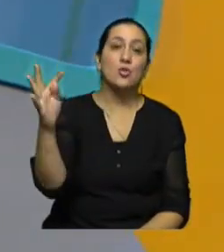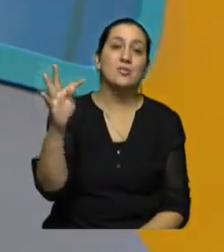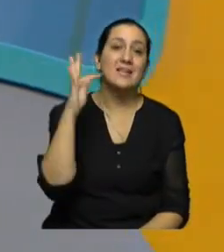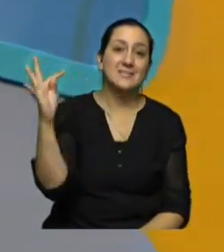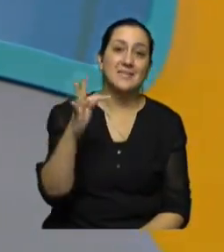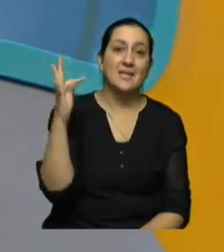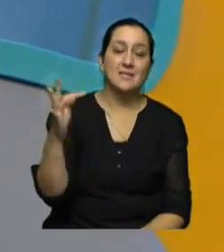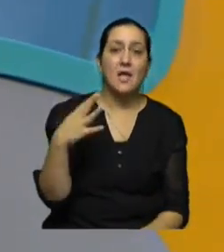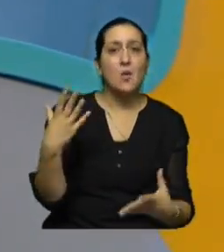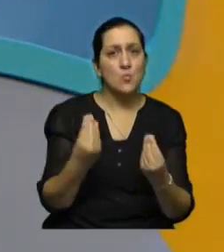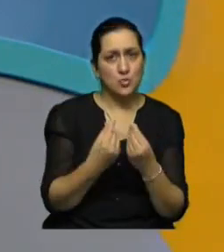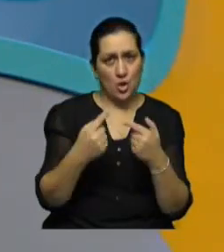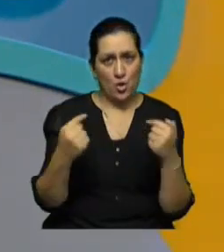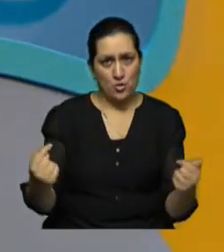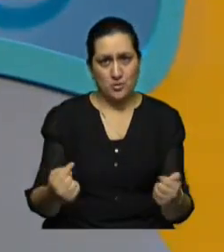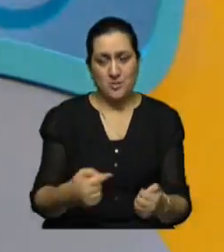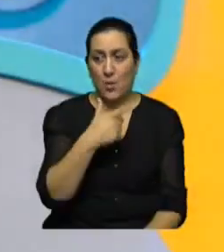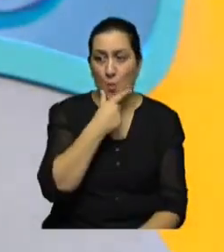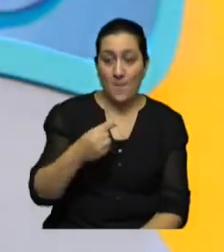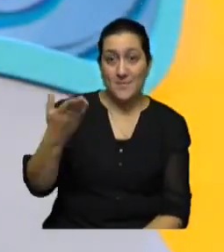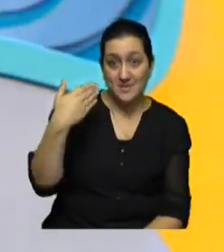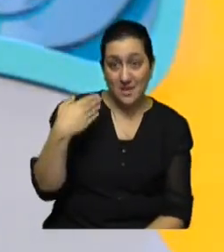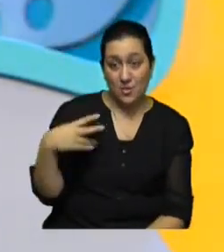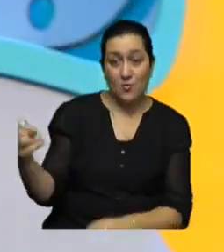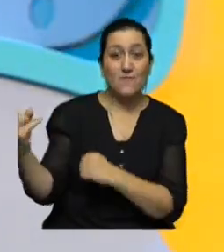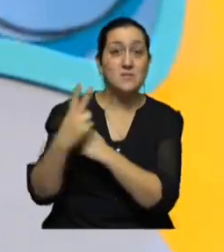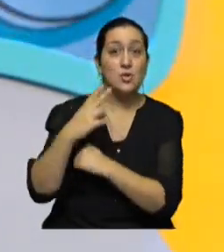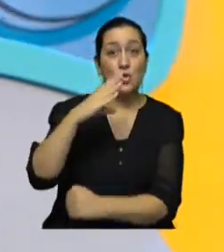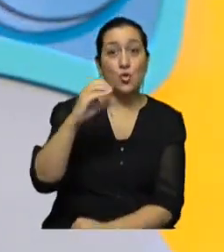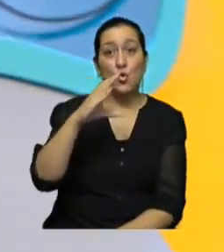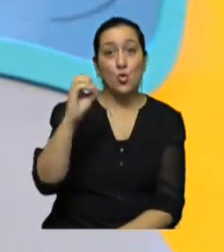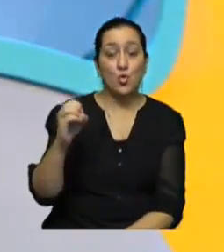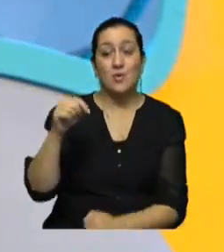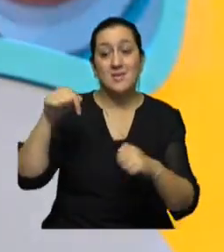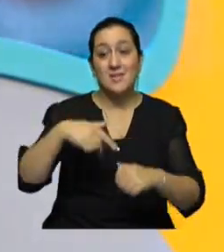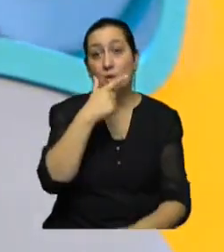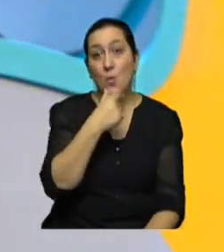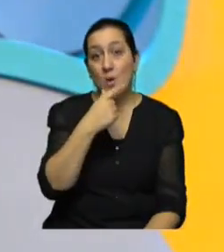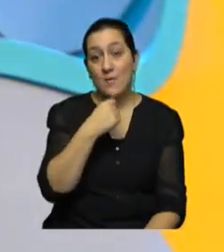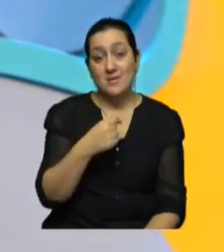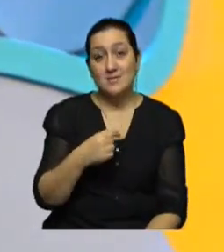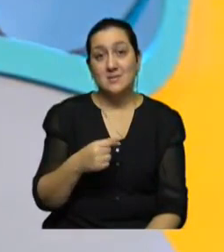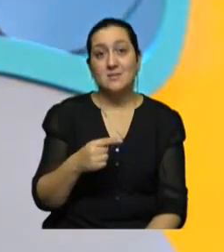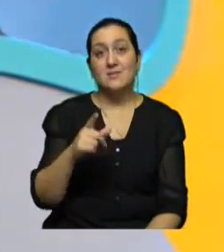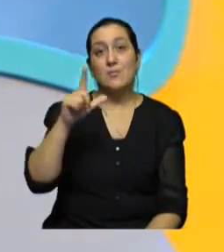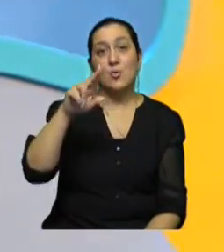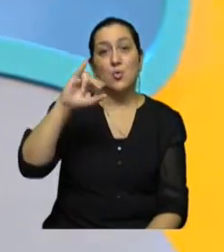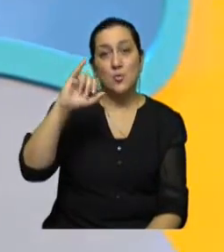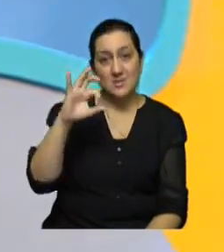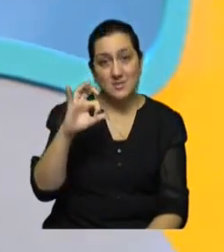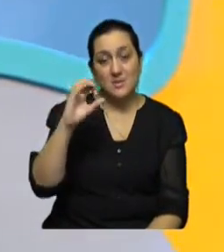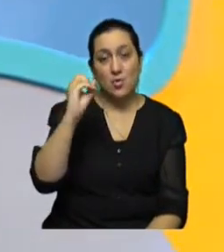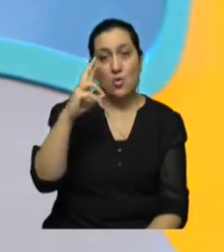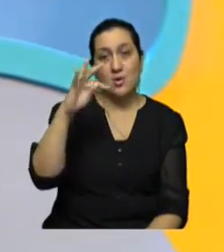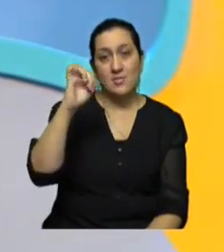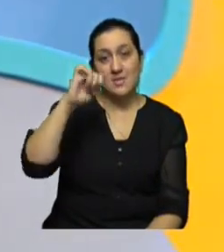sucediendo ahí, que es mucha cosa. Tuvimos el jueves pasado la preciosa visita del Coco Rivero y este jueves, para no ser menos, estamos con uno de los coordinadores, Luis Ortiz.